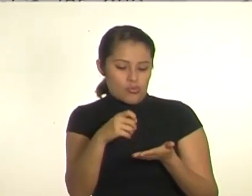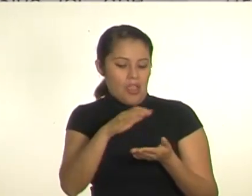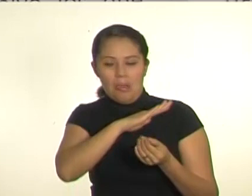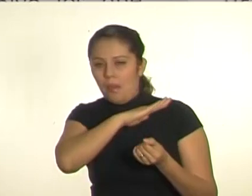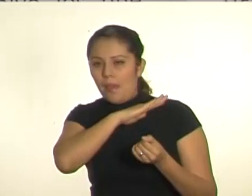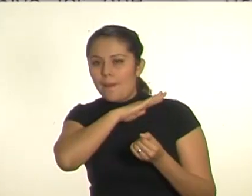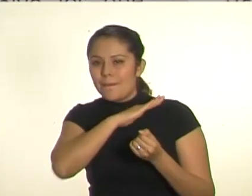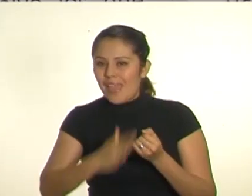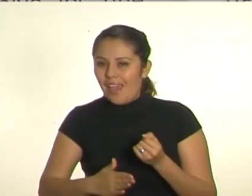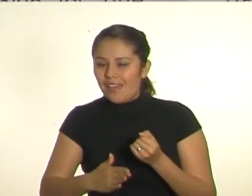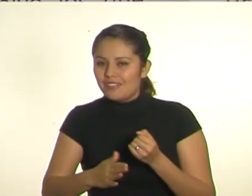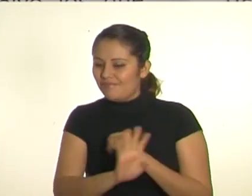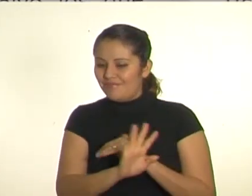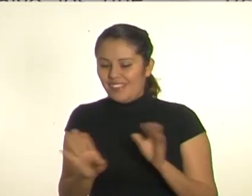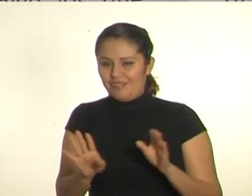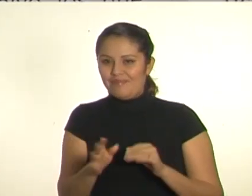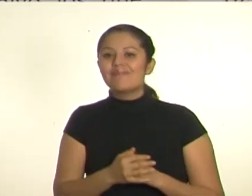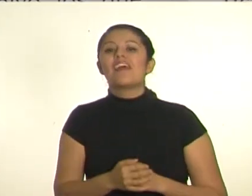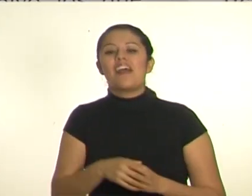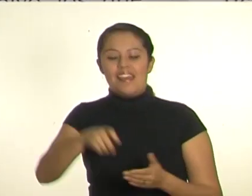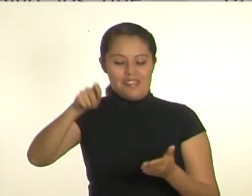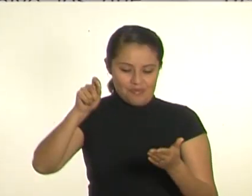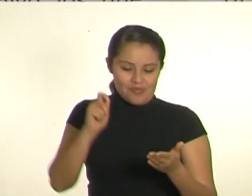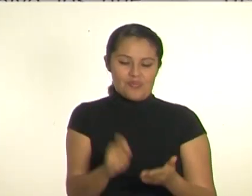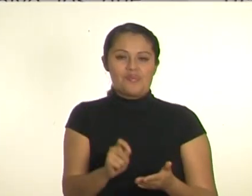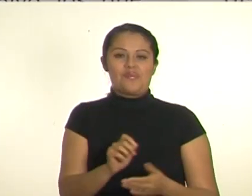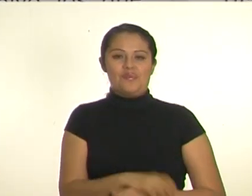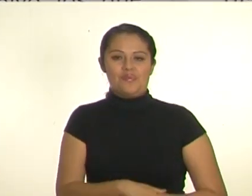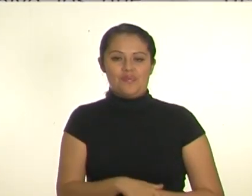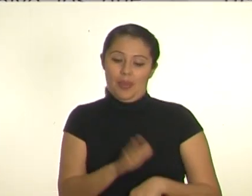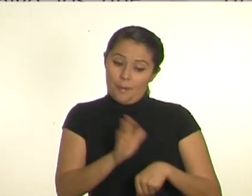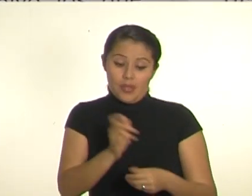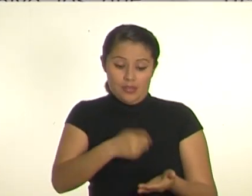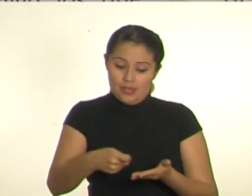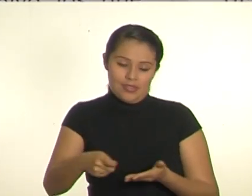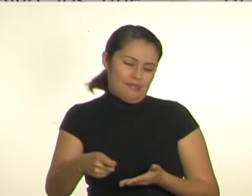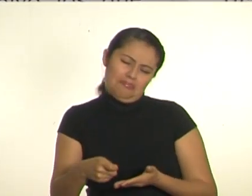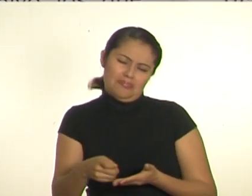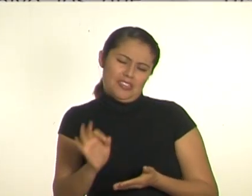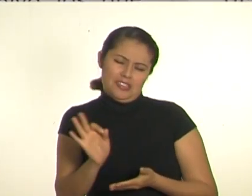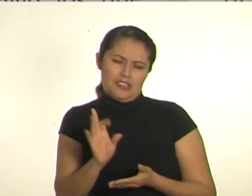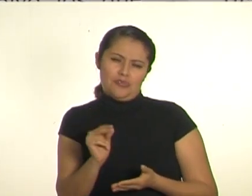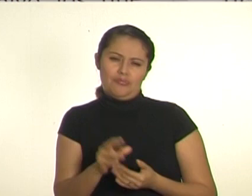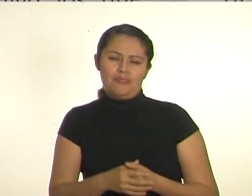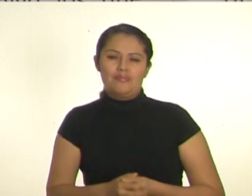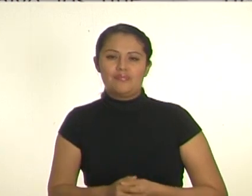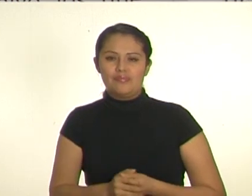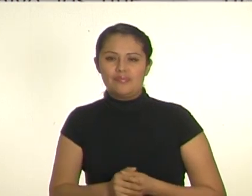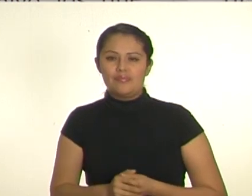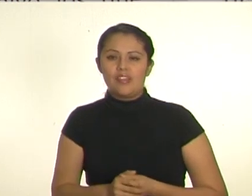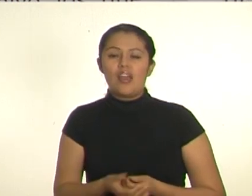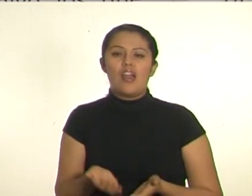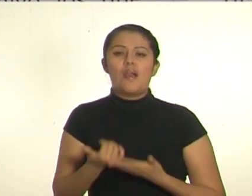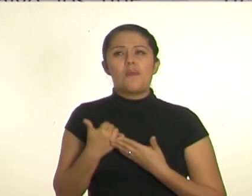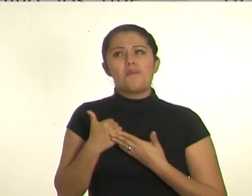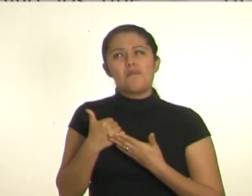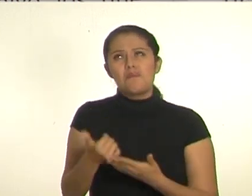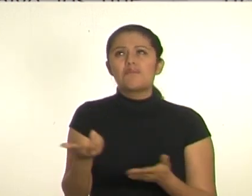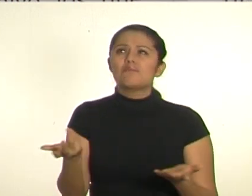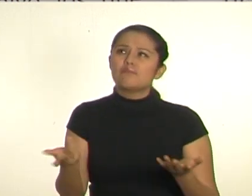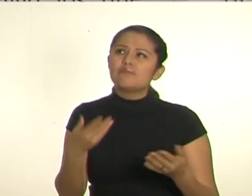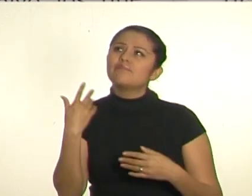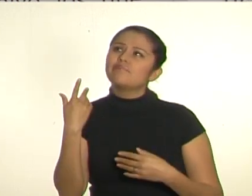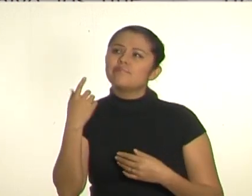de un párrafo o de un texto que no sea exclamativo ni interrogativo. Nos ayuda a hacer una